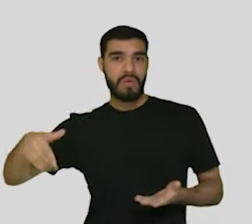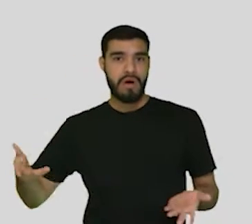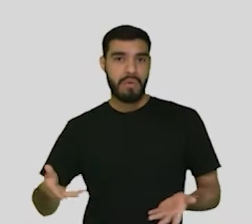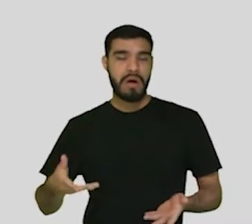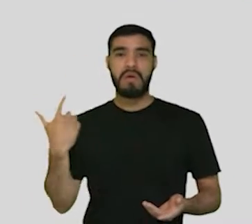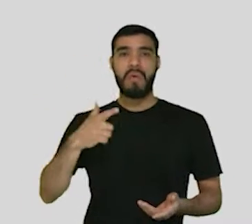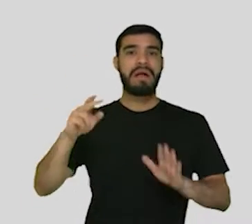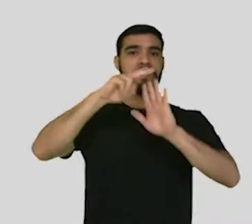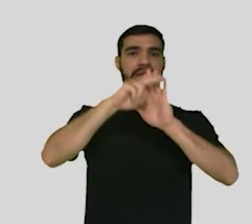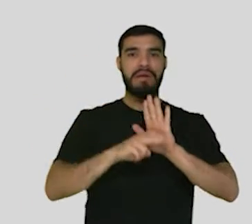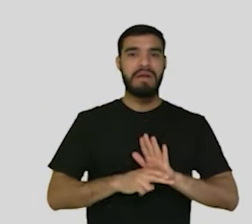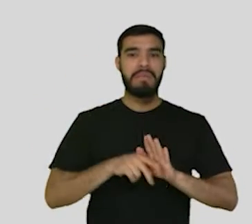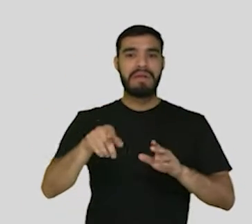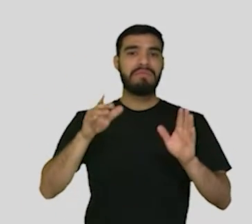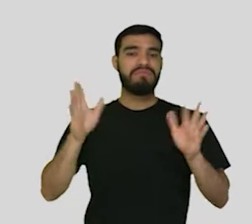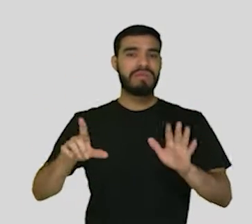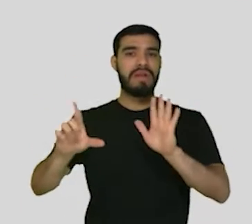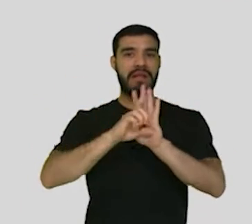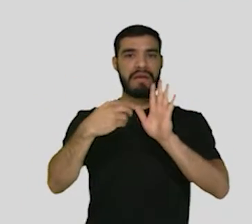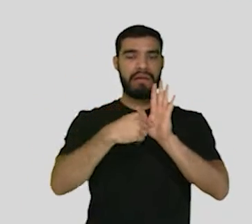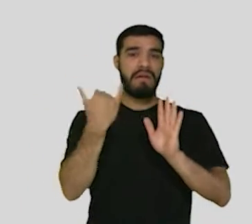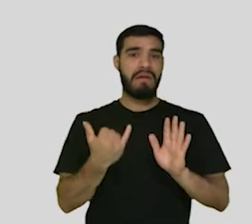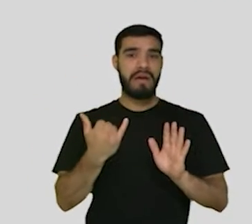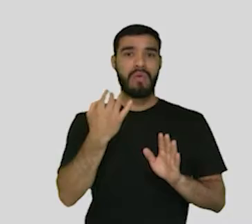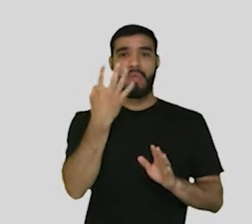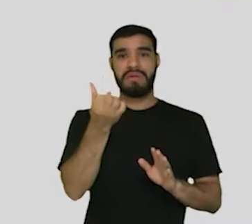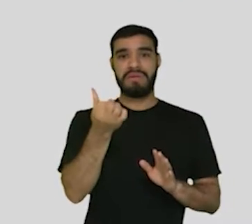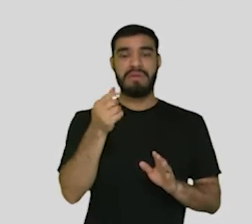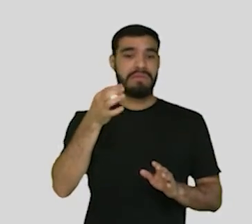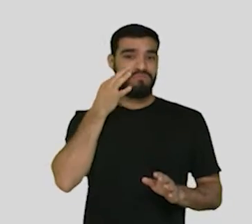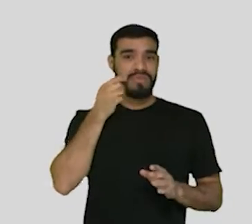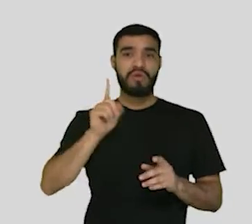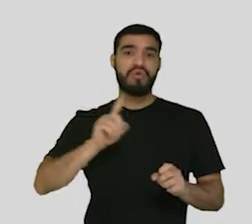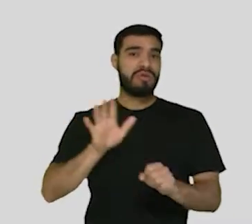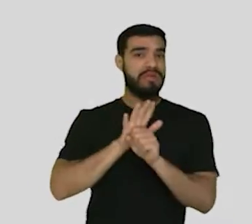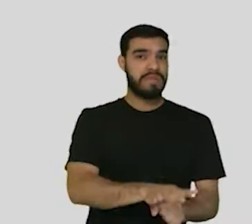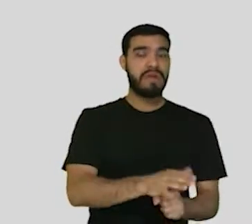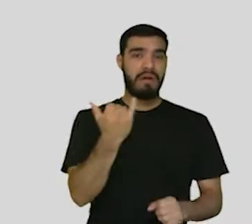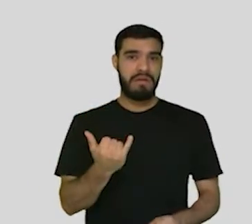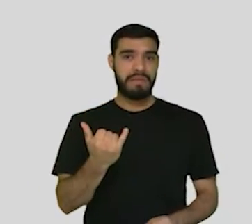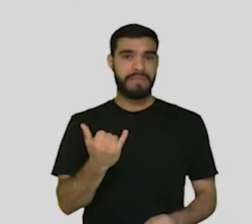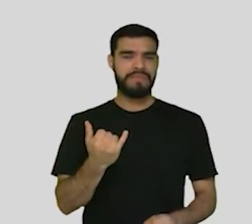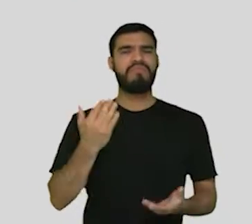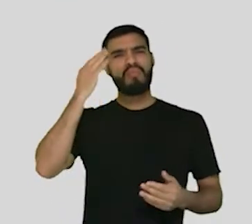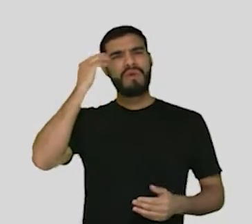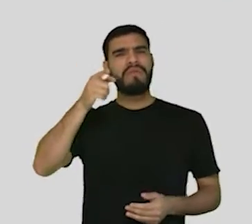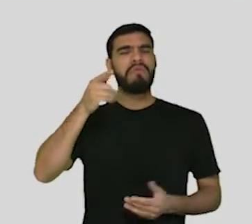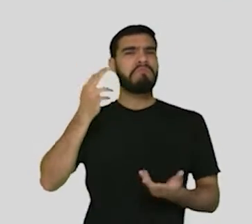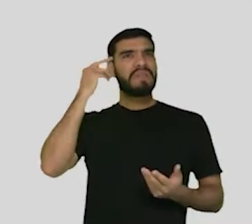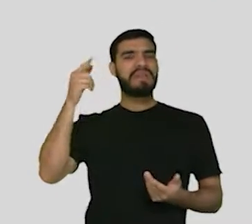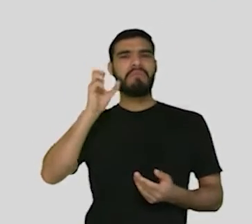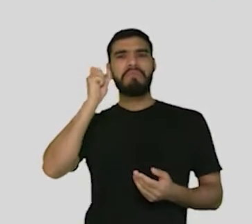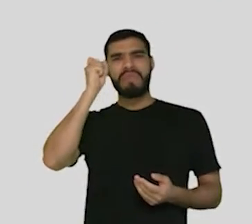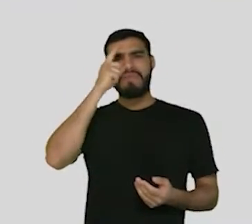y pajuacue, ja upepe, pe artículo 46, ni inaco en el TPB oñe reglamenta,